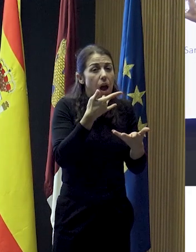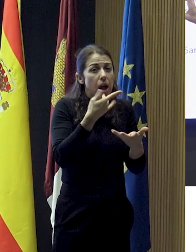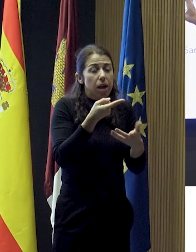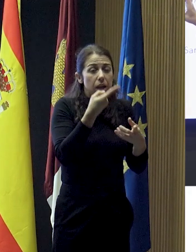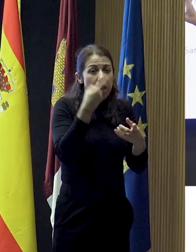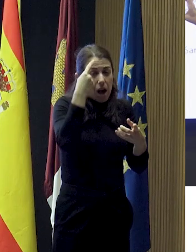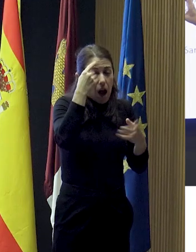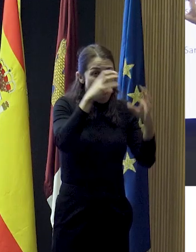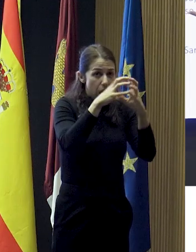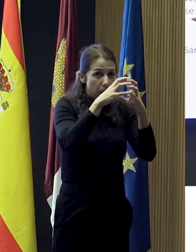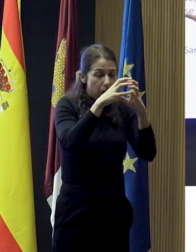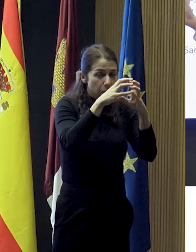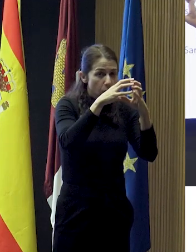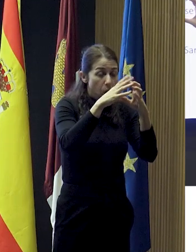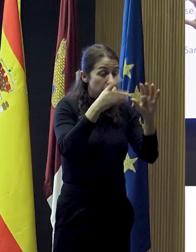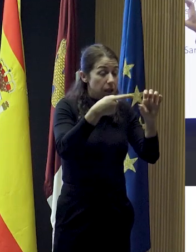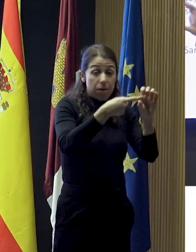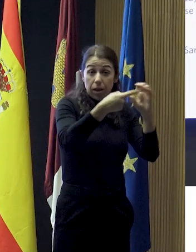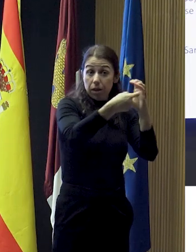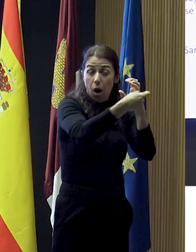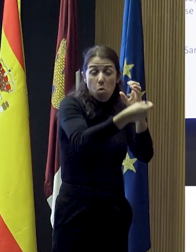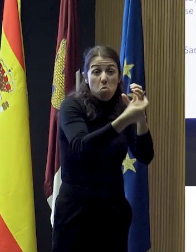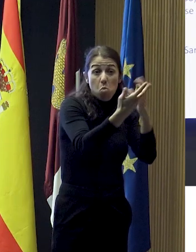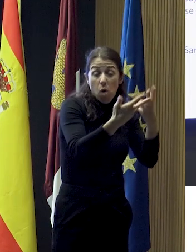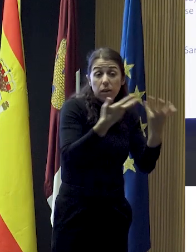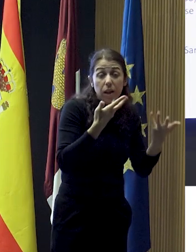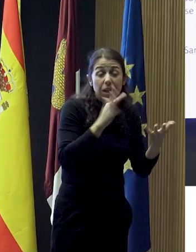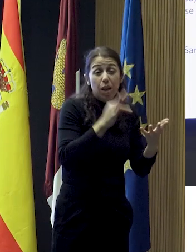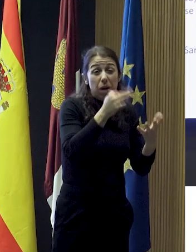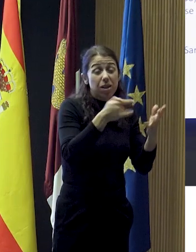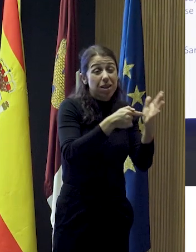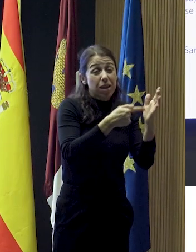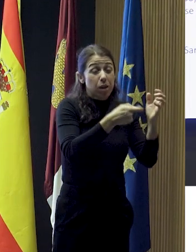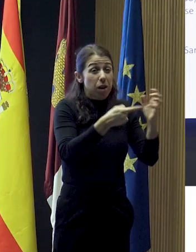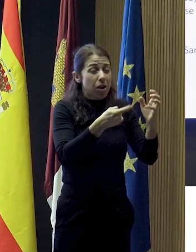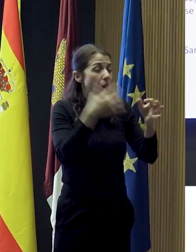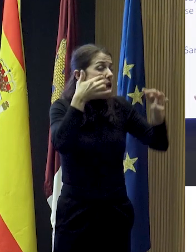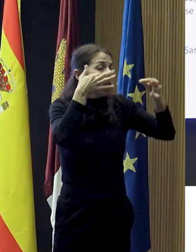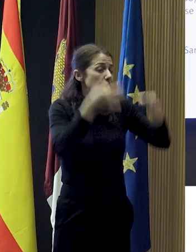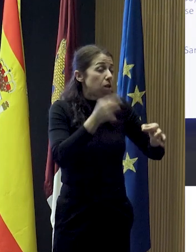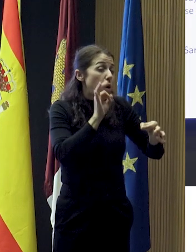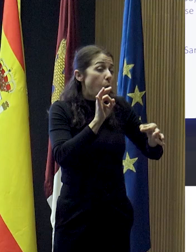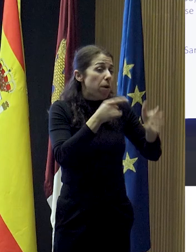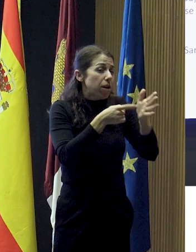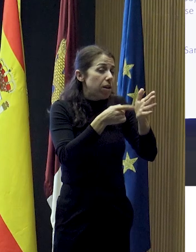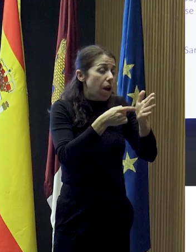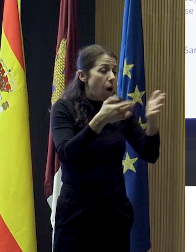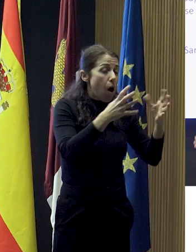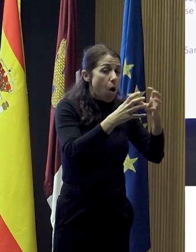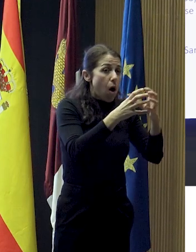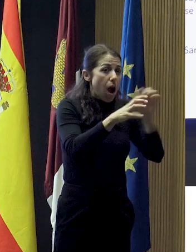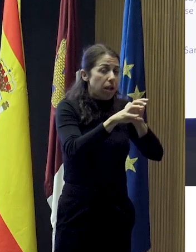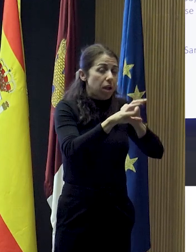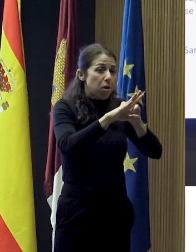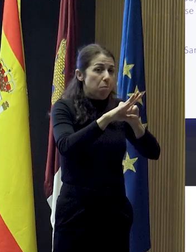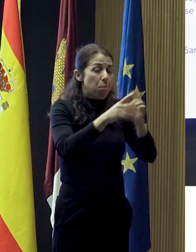de regiones que habían extirpado y si esa extirpación bilateral era exacta o habían quitado más de un lado, más de otro, afectaba